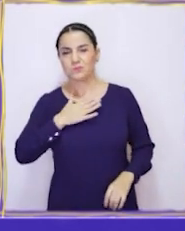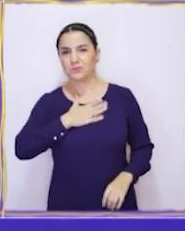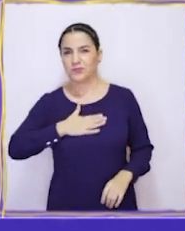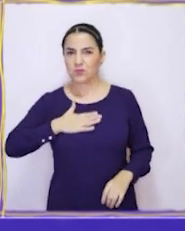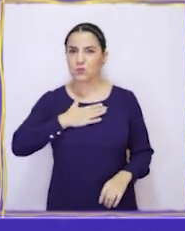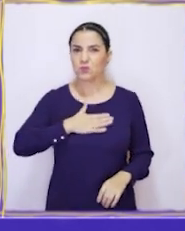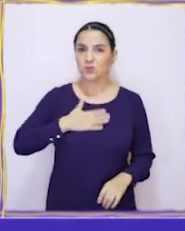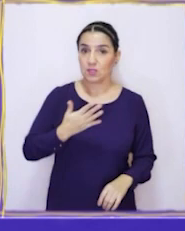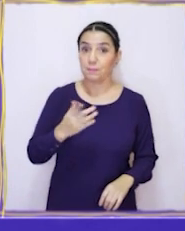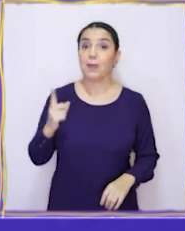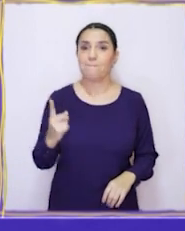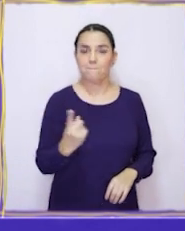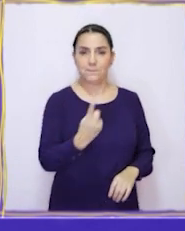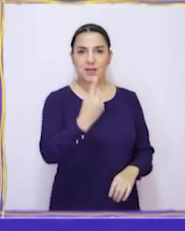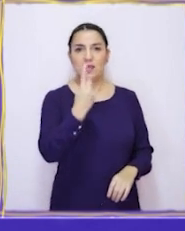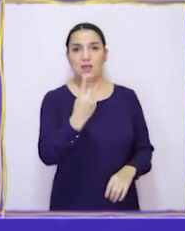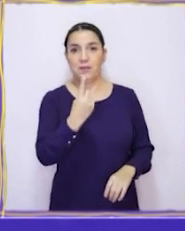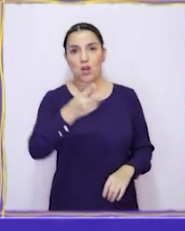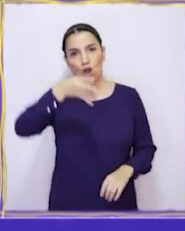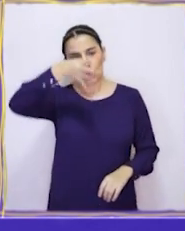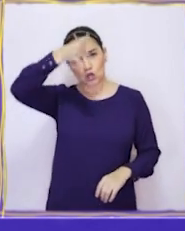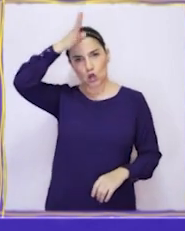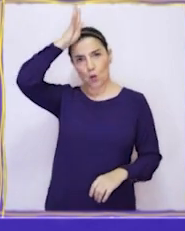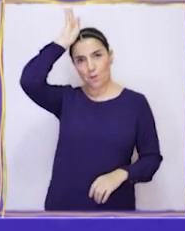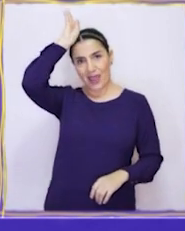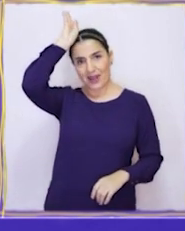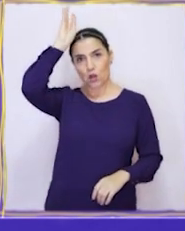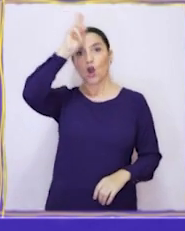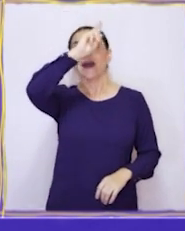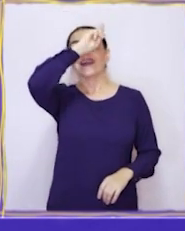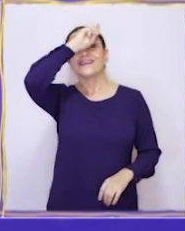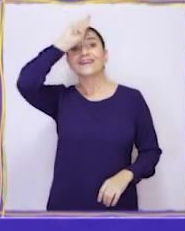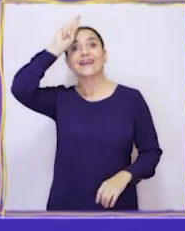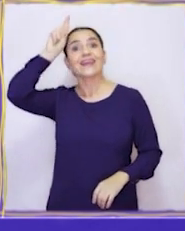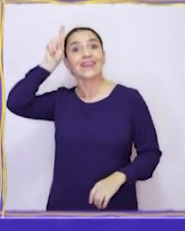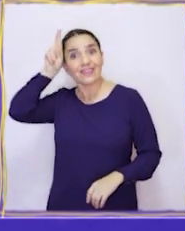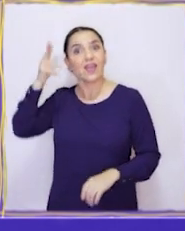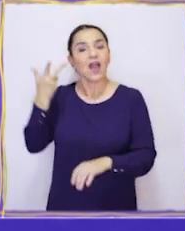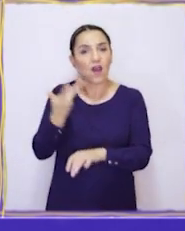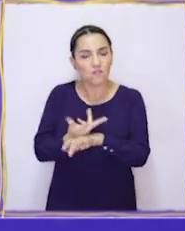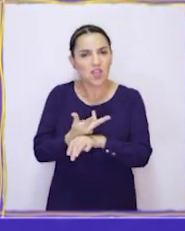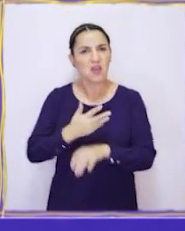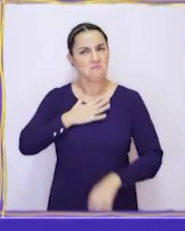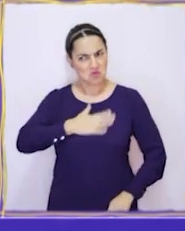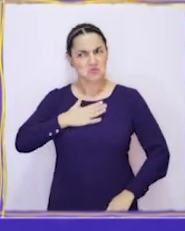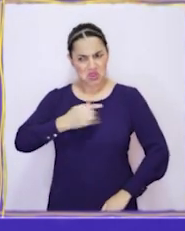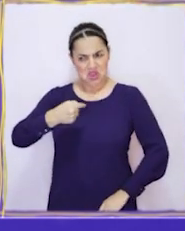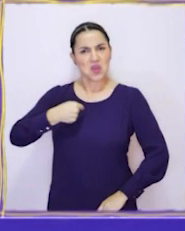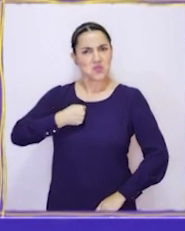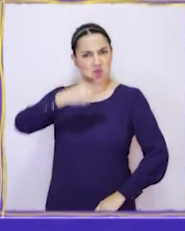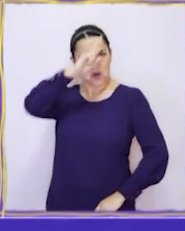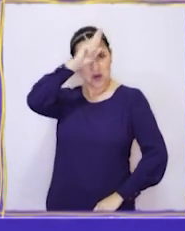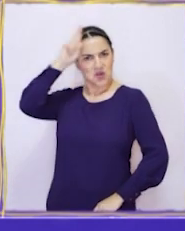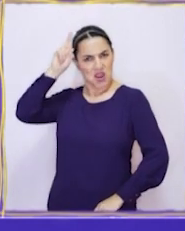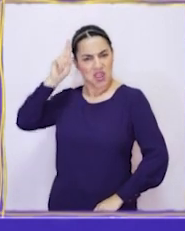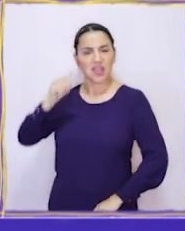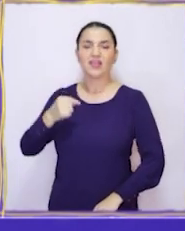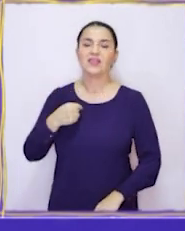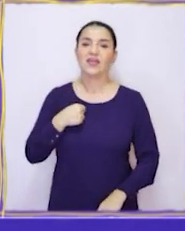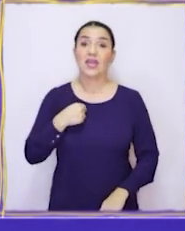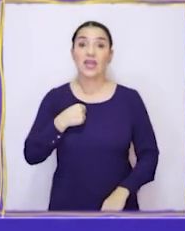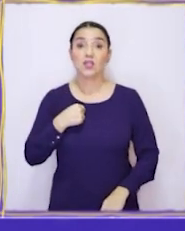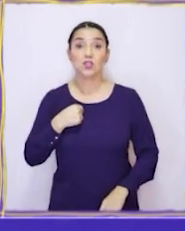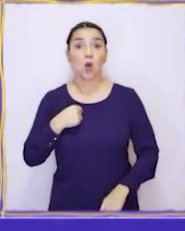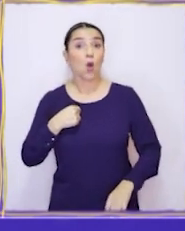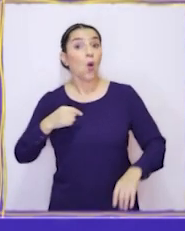me guste. Primero, los romanos tuvieron reyes. Me encantaría ser uno. Fueron